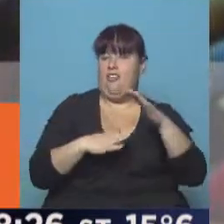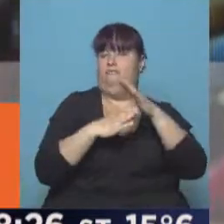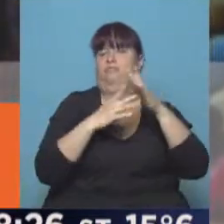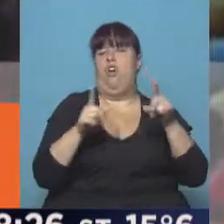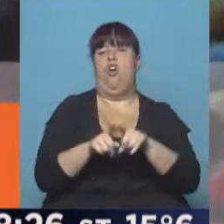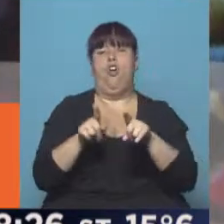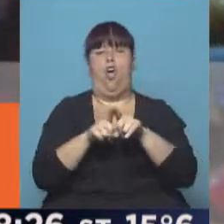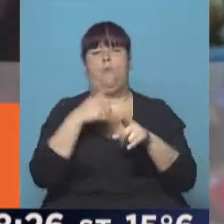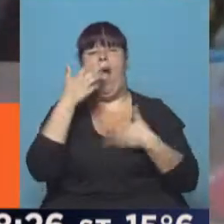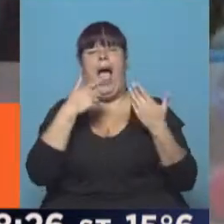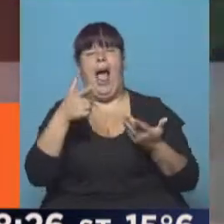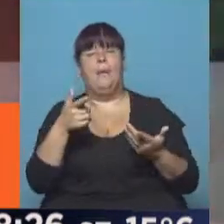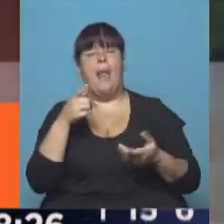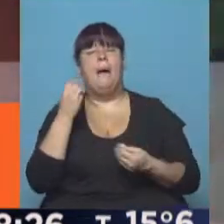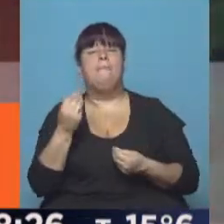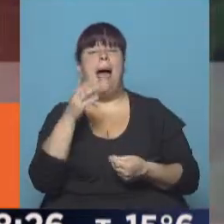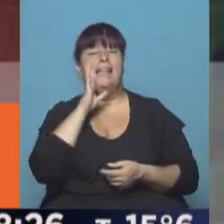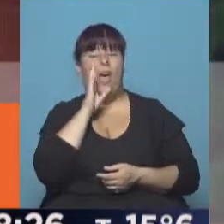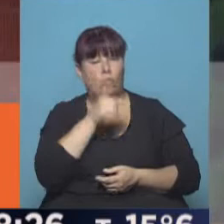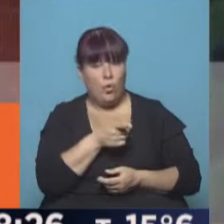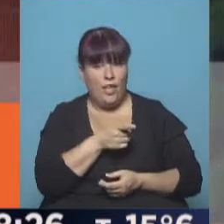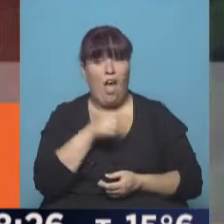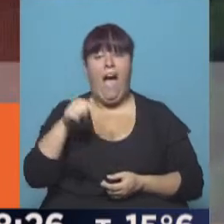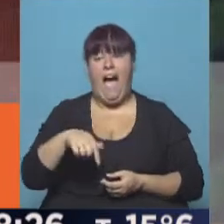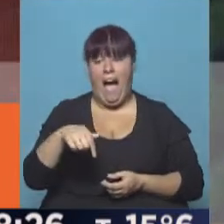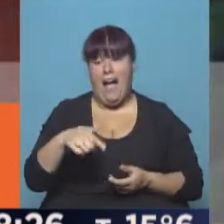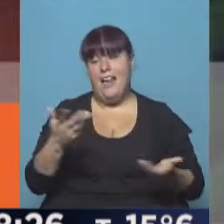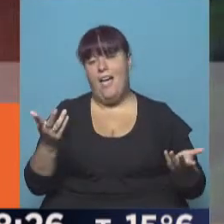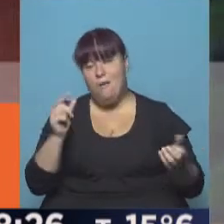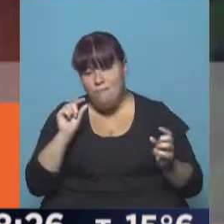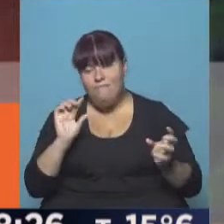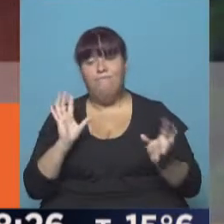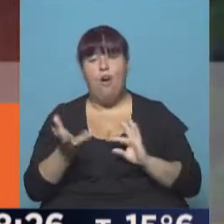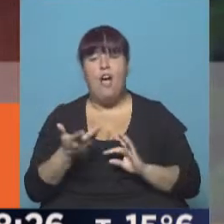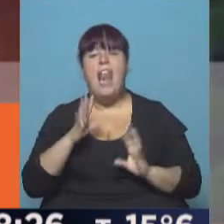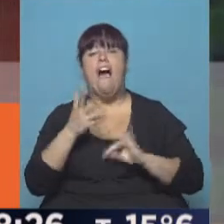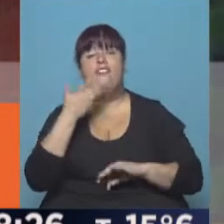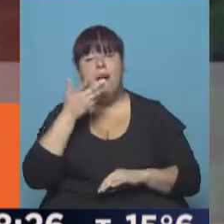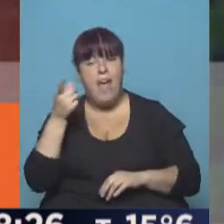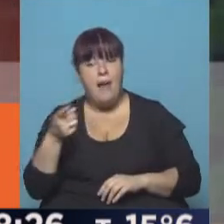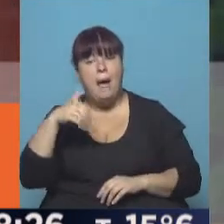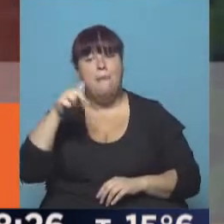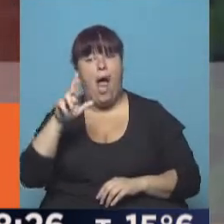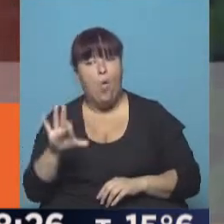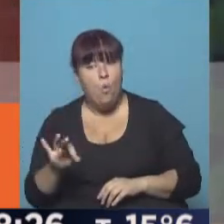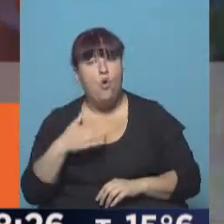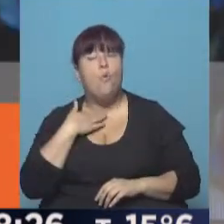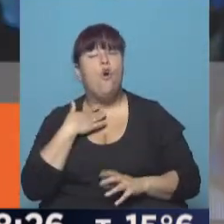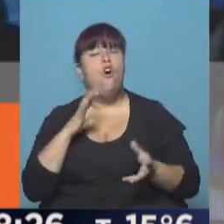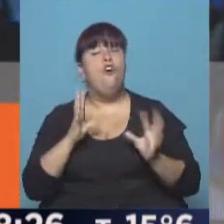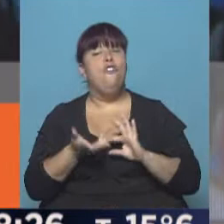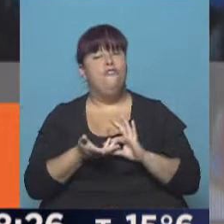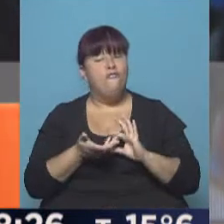con los términos que suele utilizar para Estados Unidos, en este momento, pues un poco el tono que utiliza Nicolás Maduro